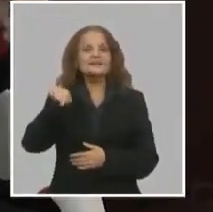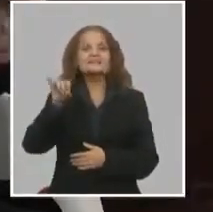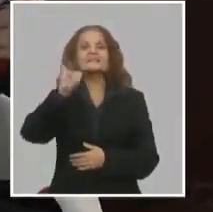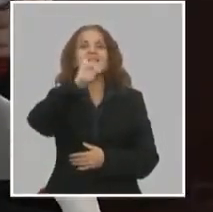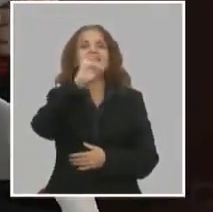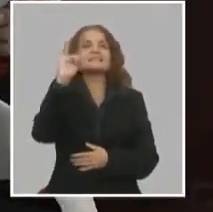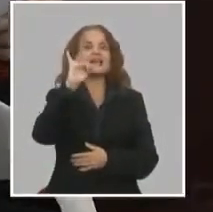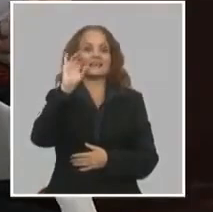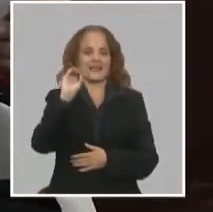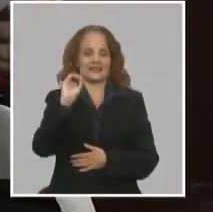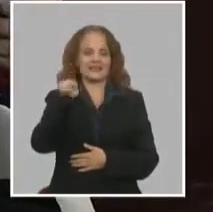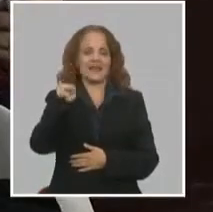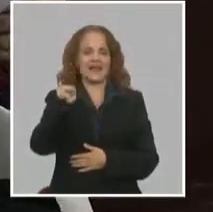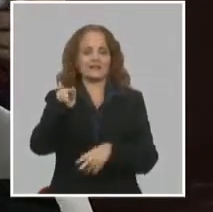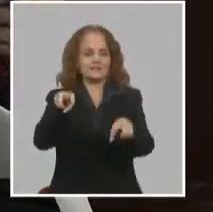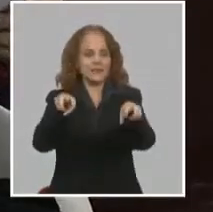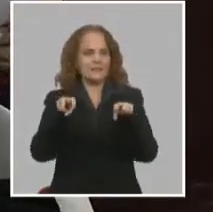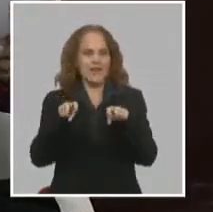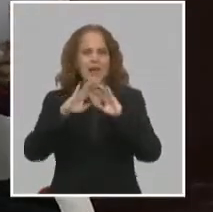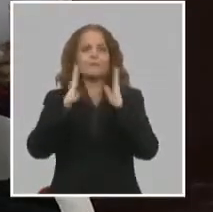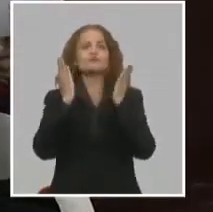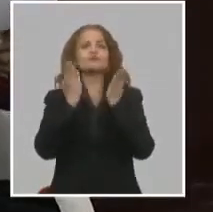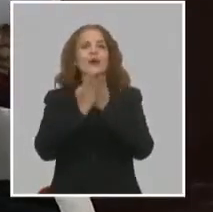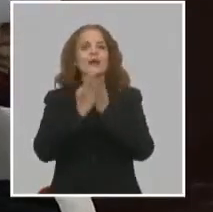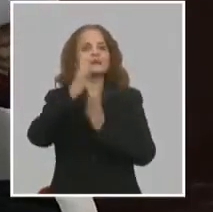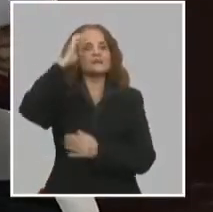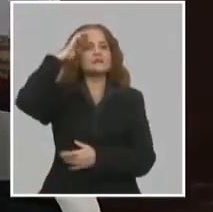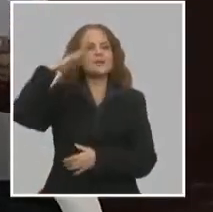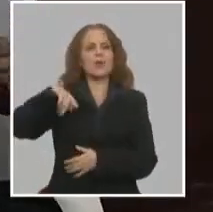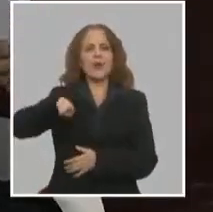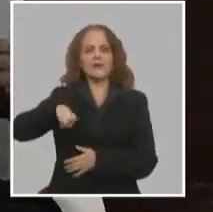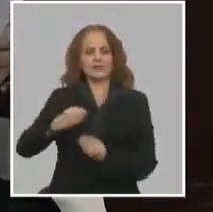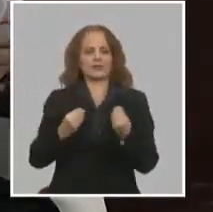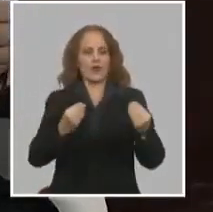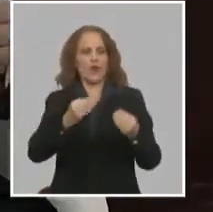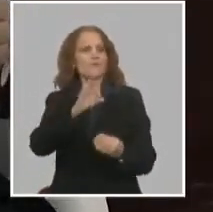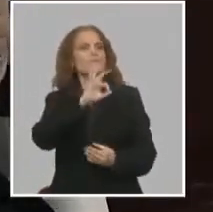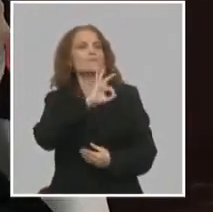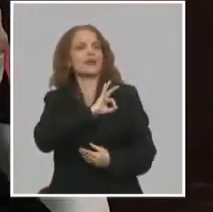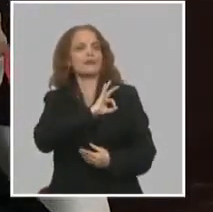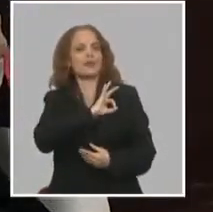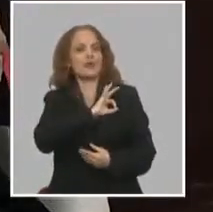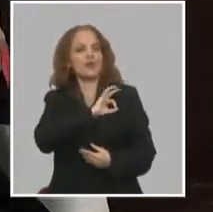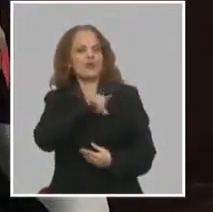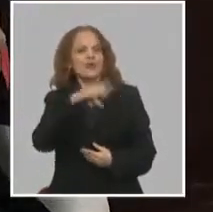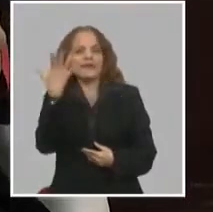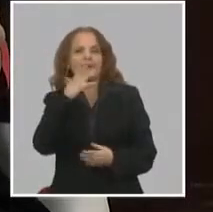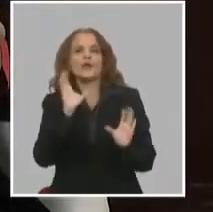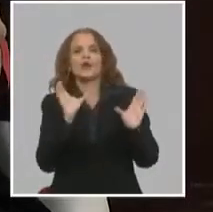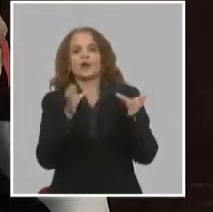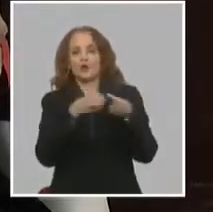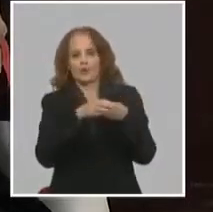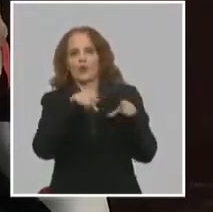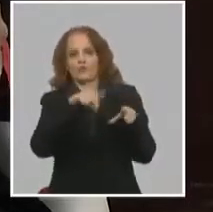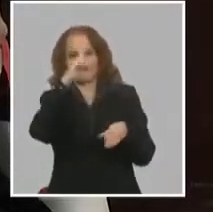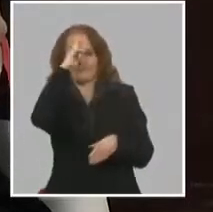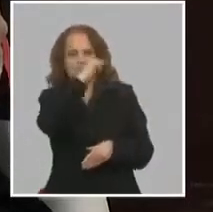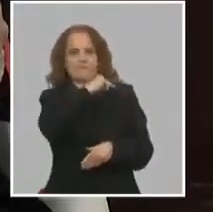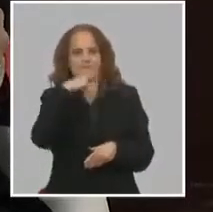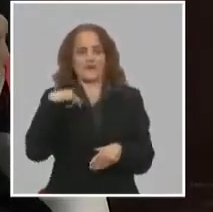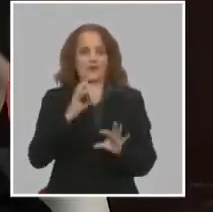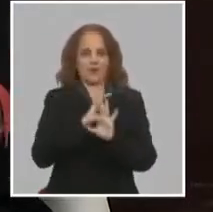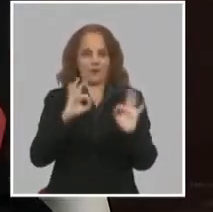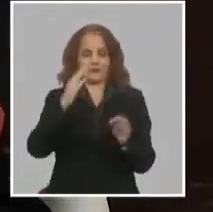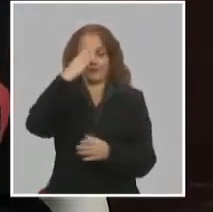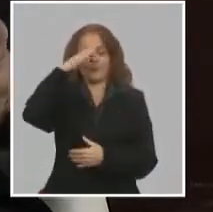Mundial de la Salud, como un reconocimiento a la labor de la medicina asistencial en situaciones de emergencia.